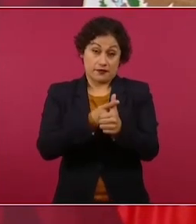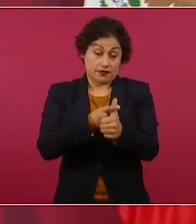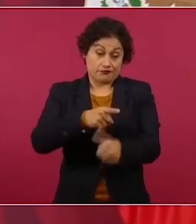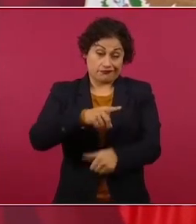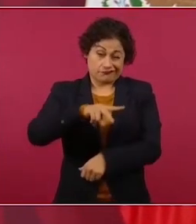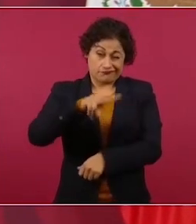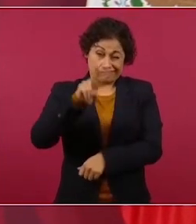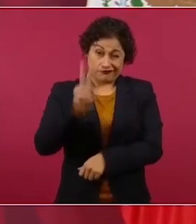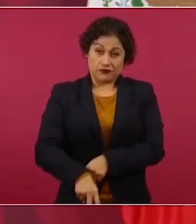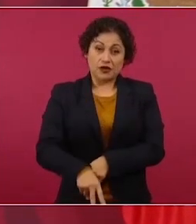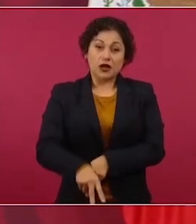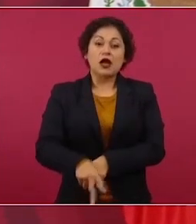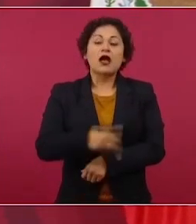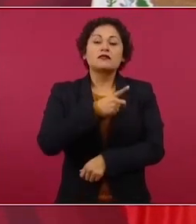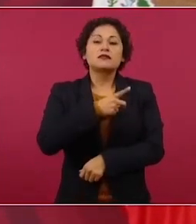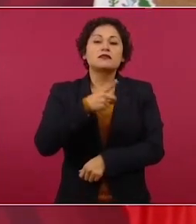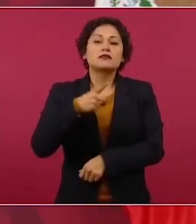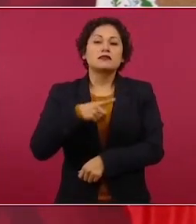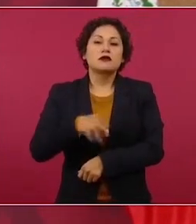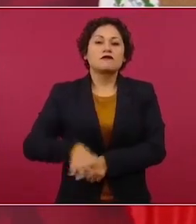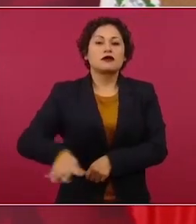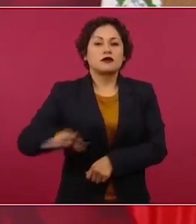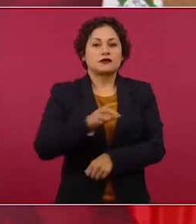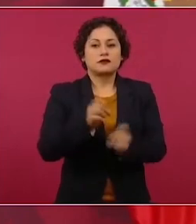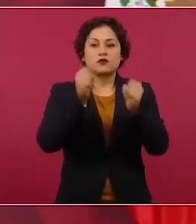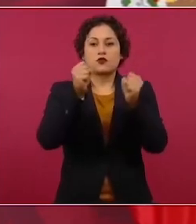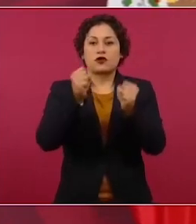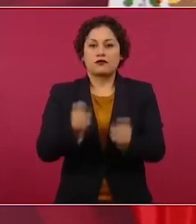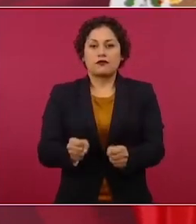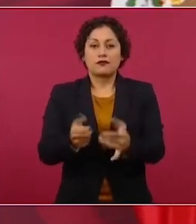molestado, afectado, dañado.